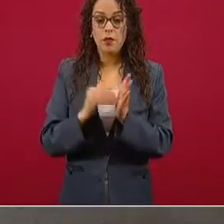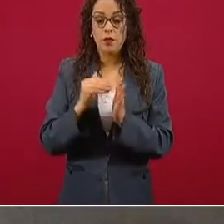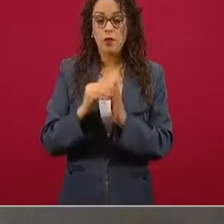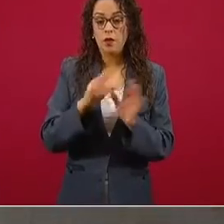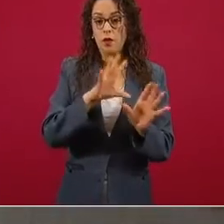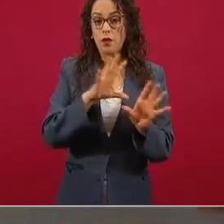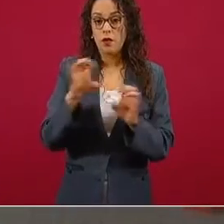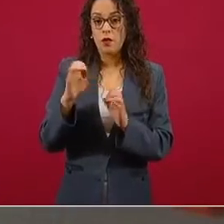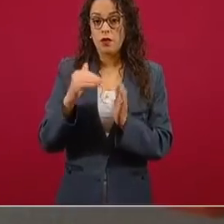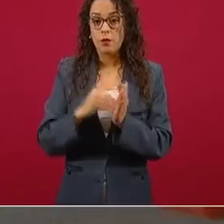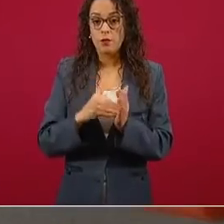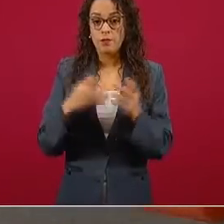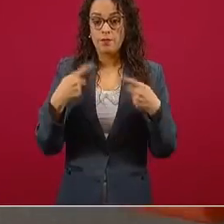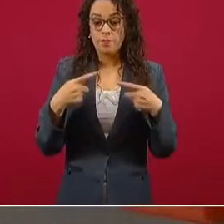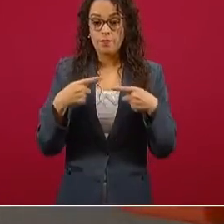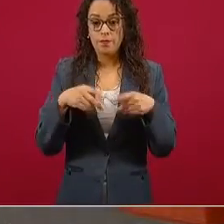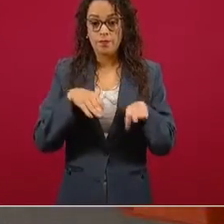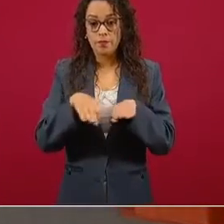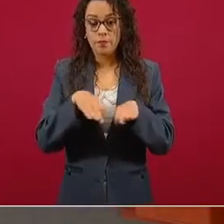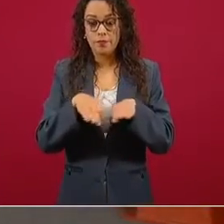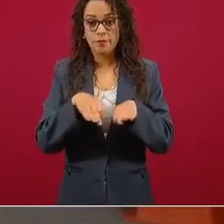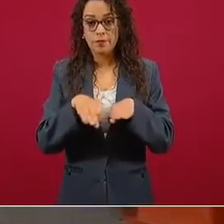20.500.000 trabajadores.